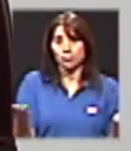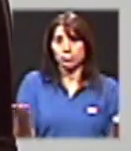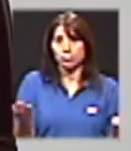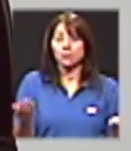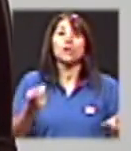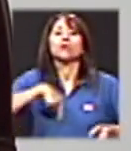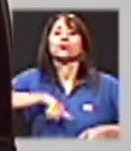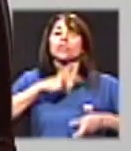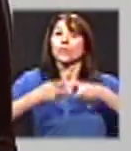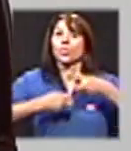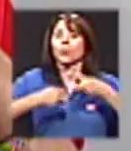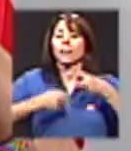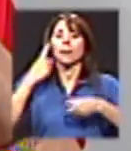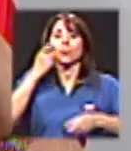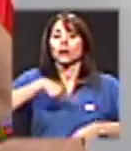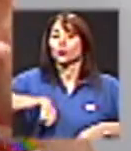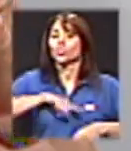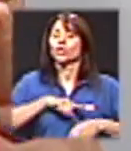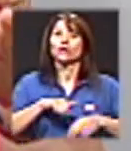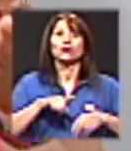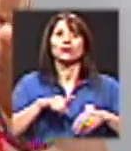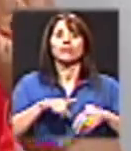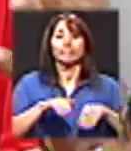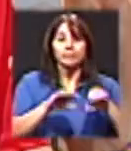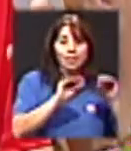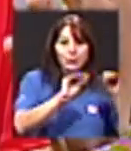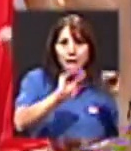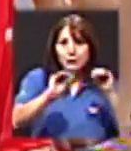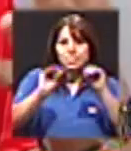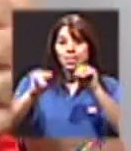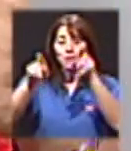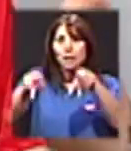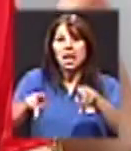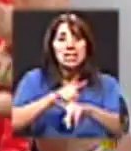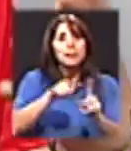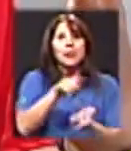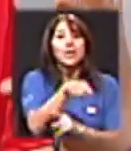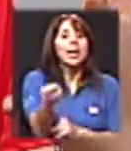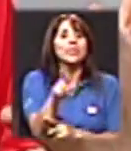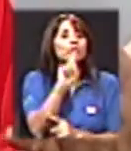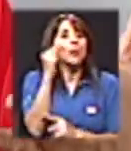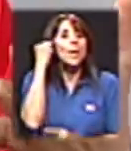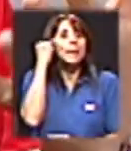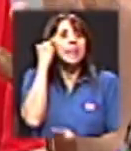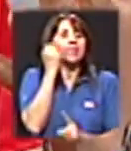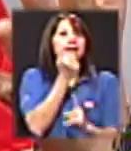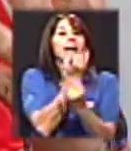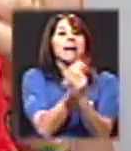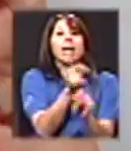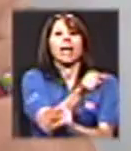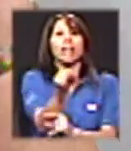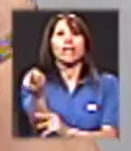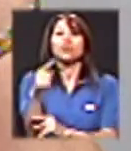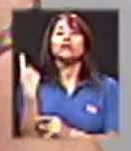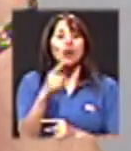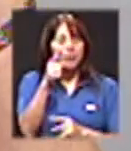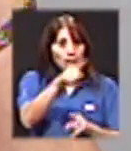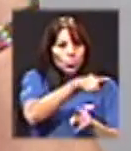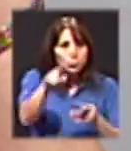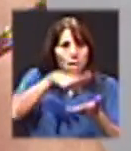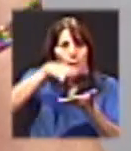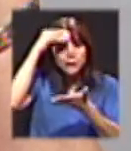gente no le enseñamos a pensar. A la gente le enseñamos Eso es importantísimo. Le enseñamos o sea, apréndase. Y recuerdo una vez que